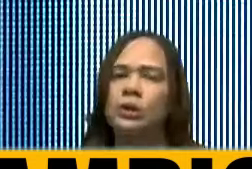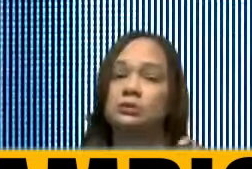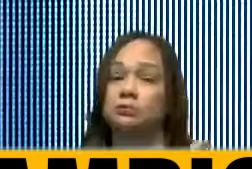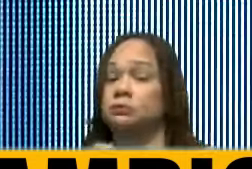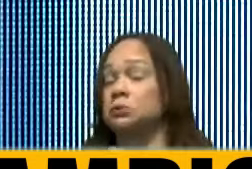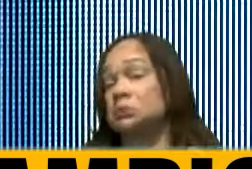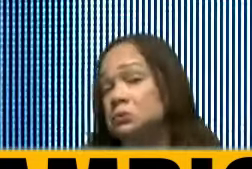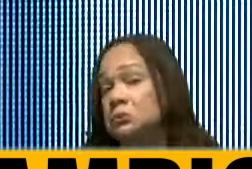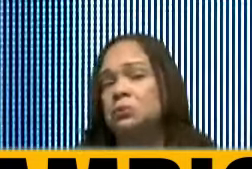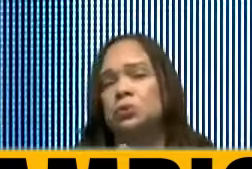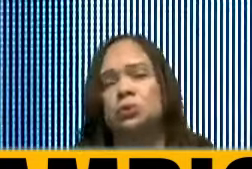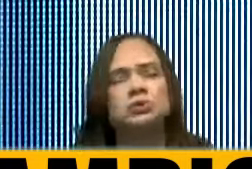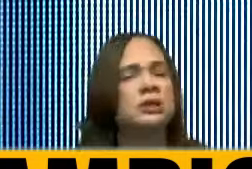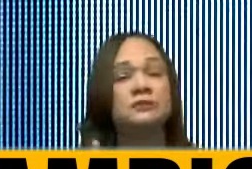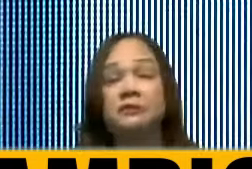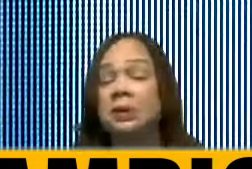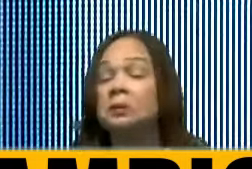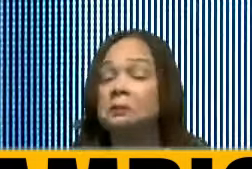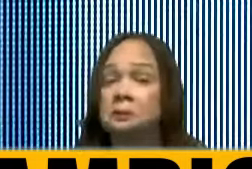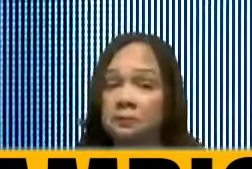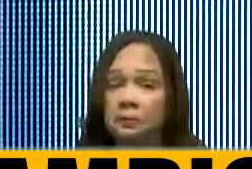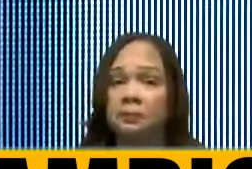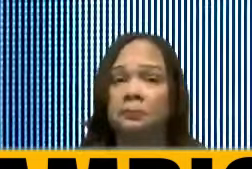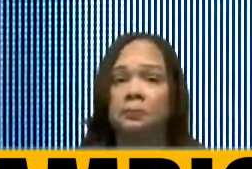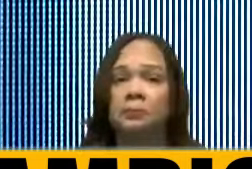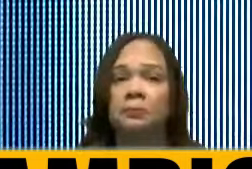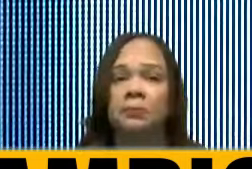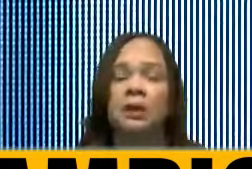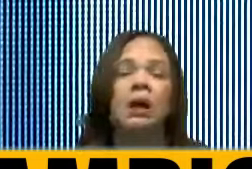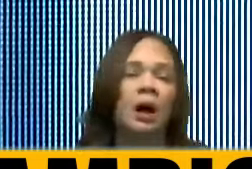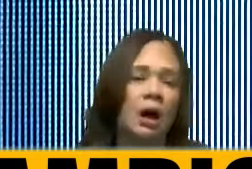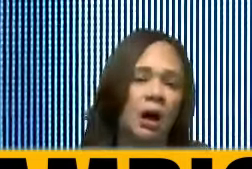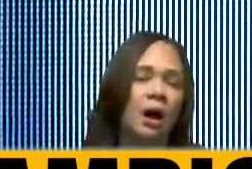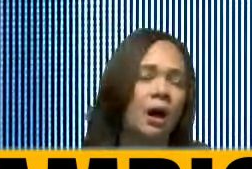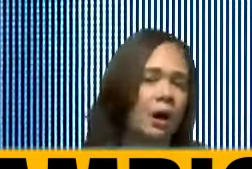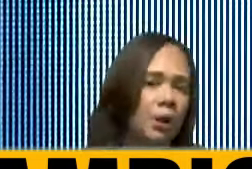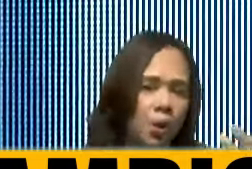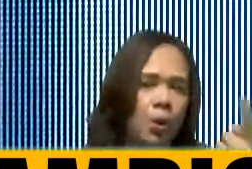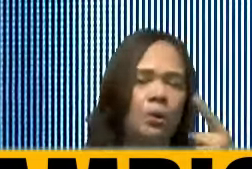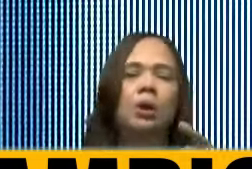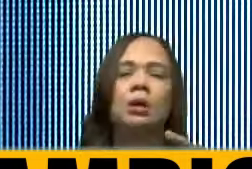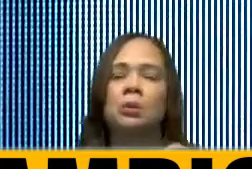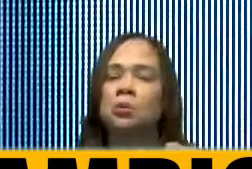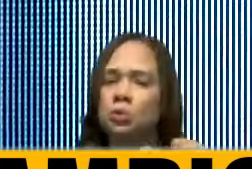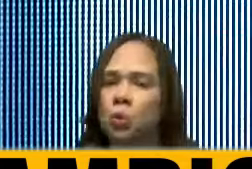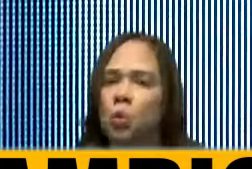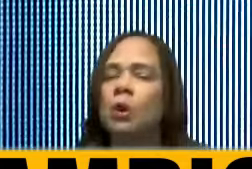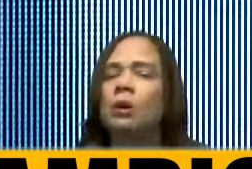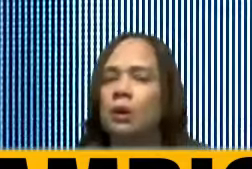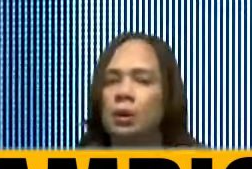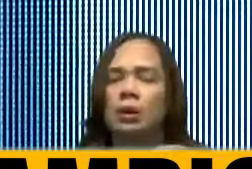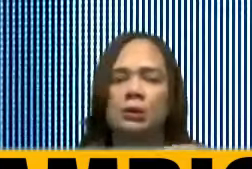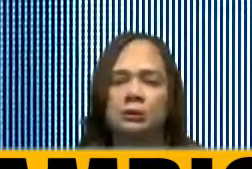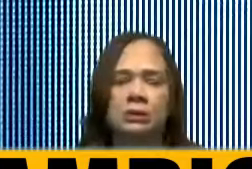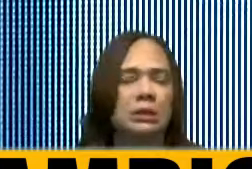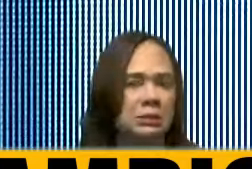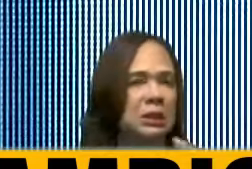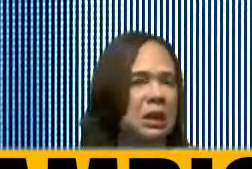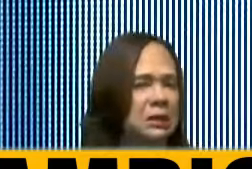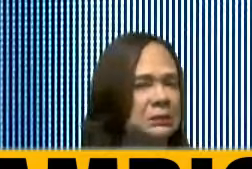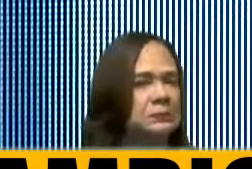reformas eso No indica como lo ha pasado que muchos de ellos nos acompañan en la administración pública dentro de las limitaciones que hemos